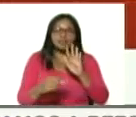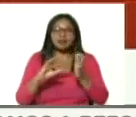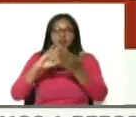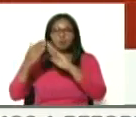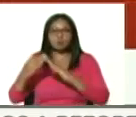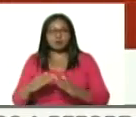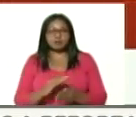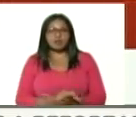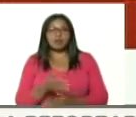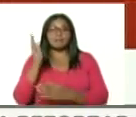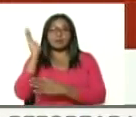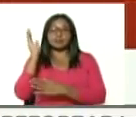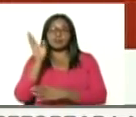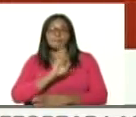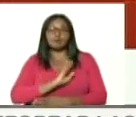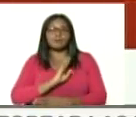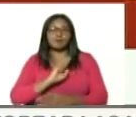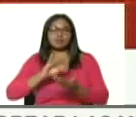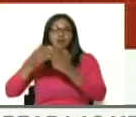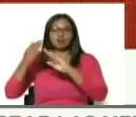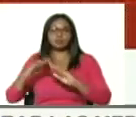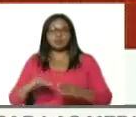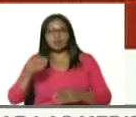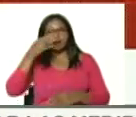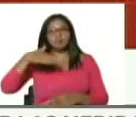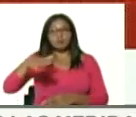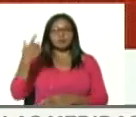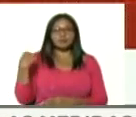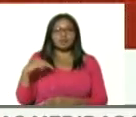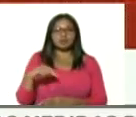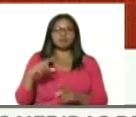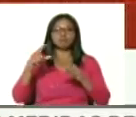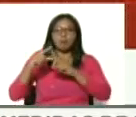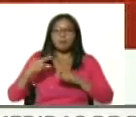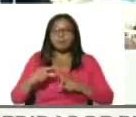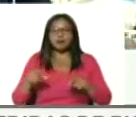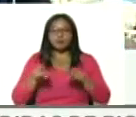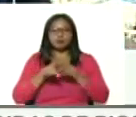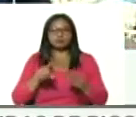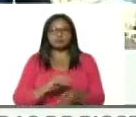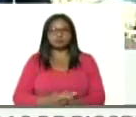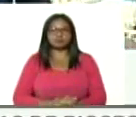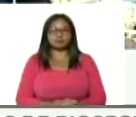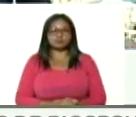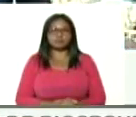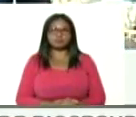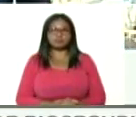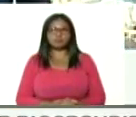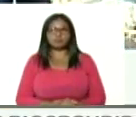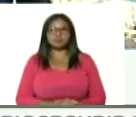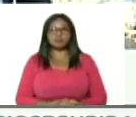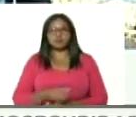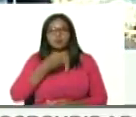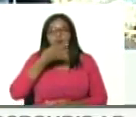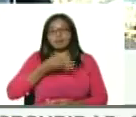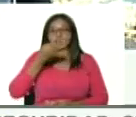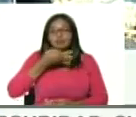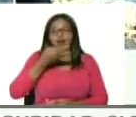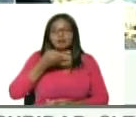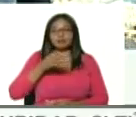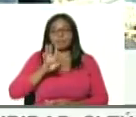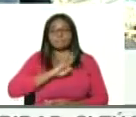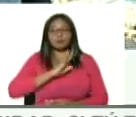el Parlamento Comunal? El pueblo tiene la palabra. Adelante. Buenas tardes, mi estimado y querido